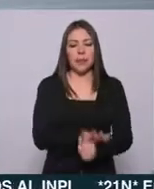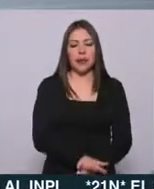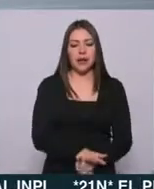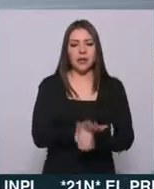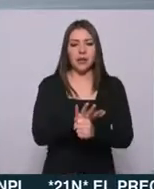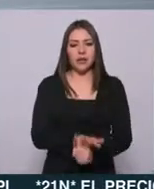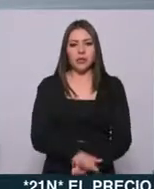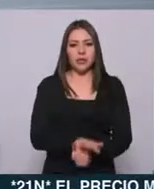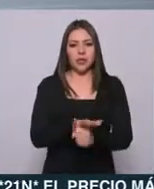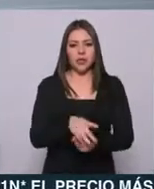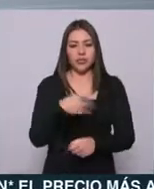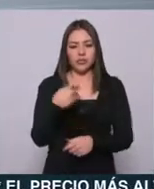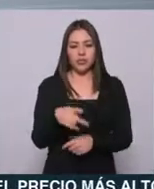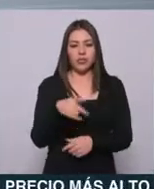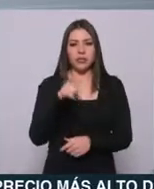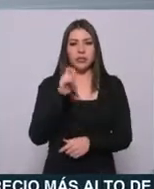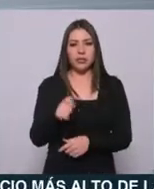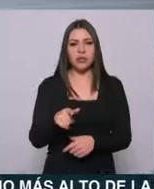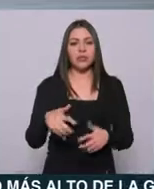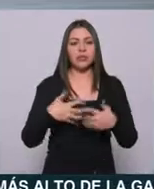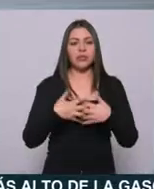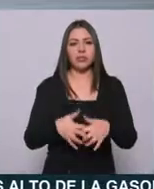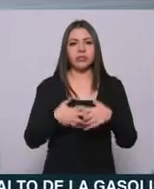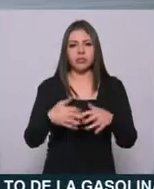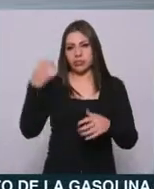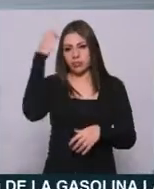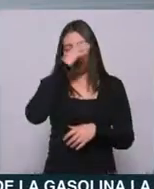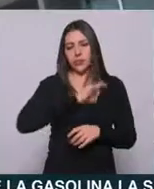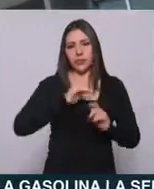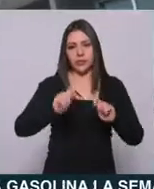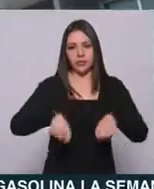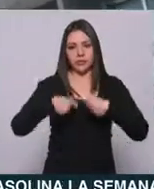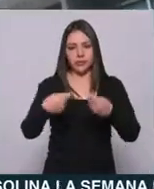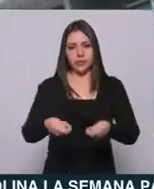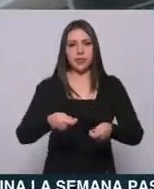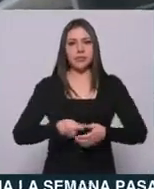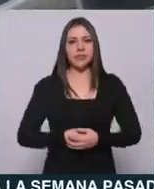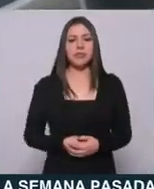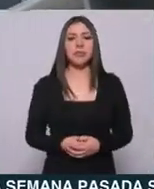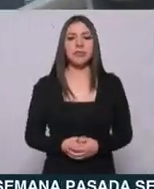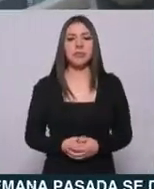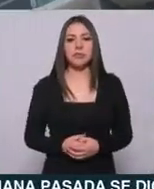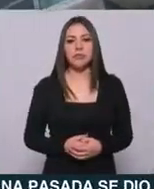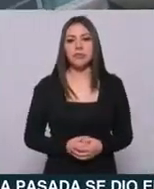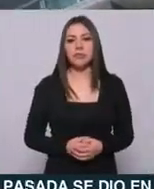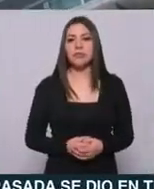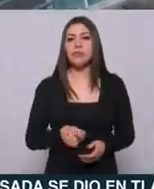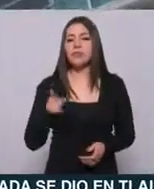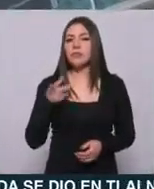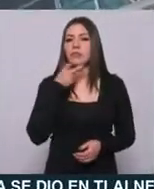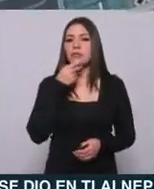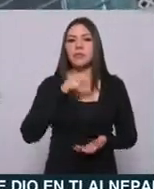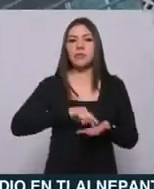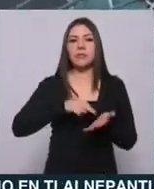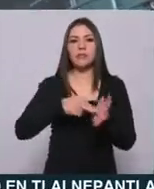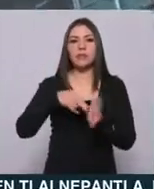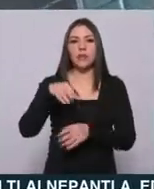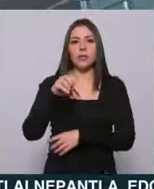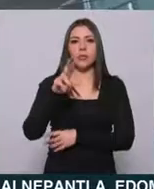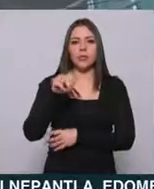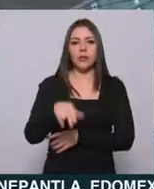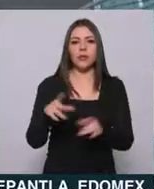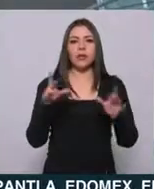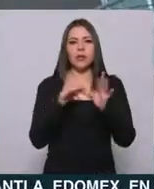simple, no confinada, que mecánica de suelos la puede proporcionar. El ingeniero Morán informó que ya se